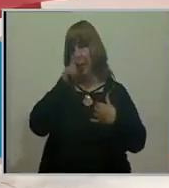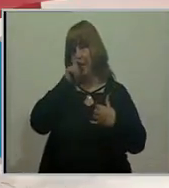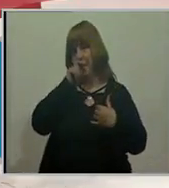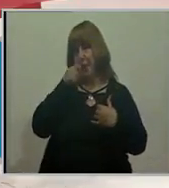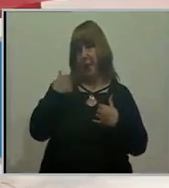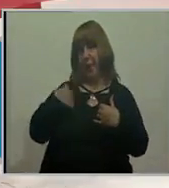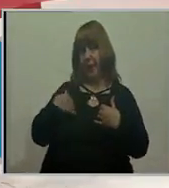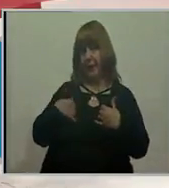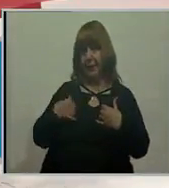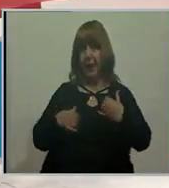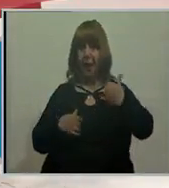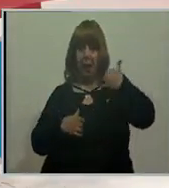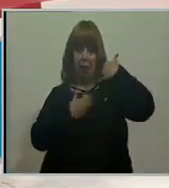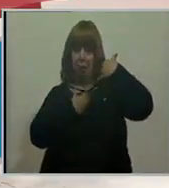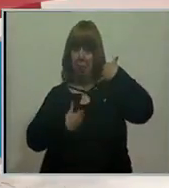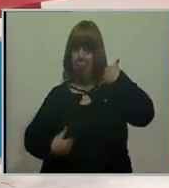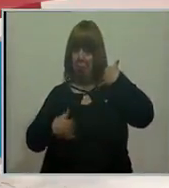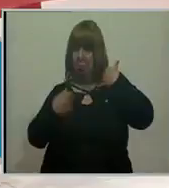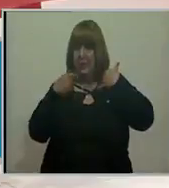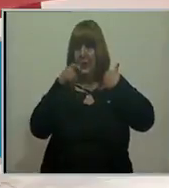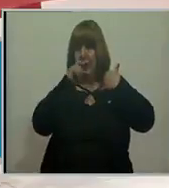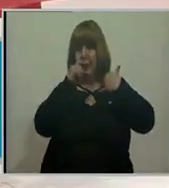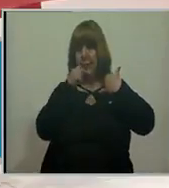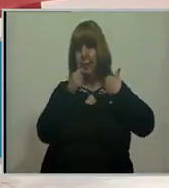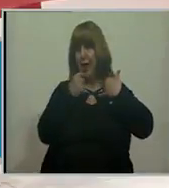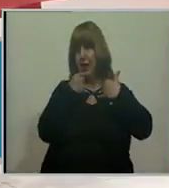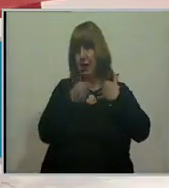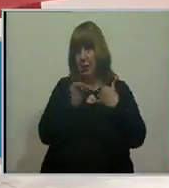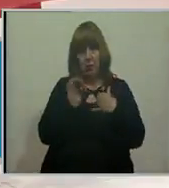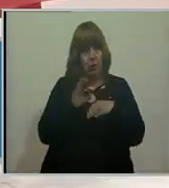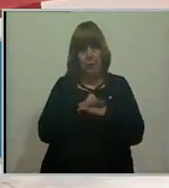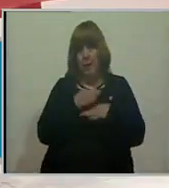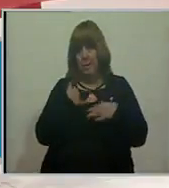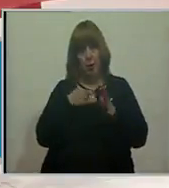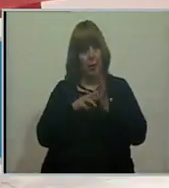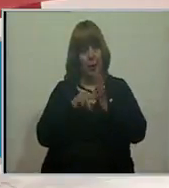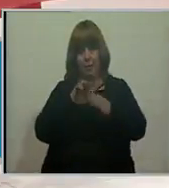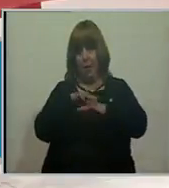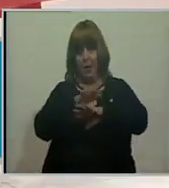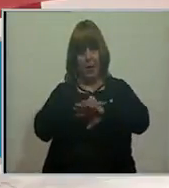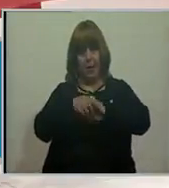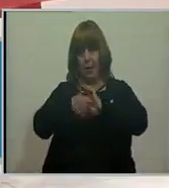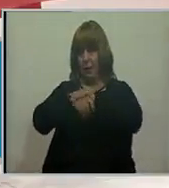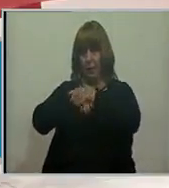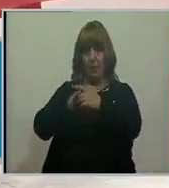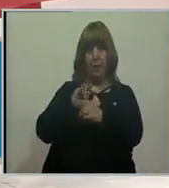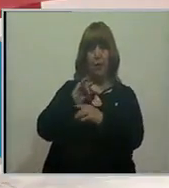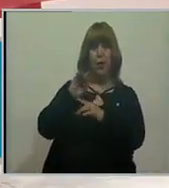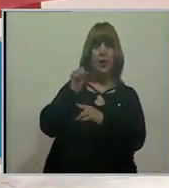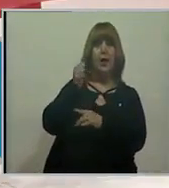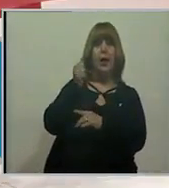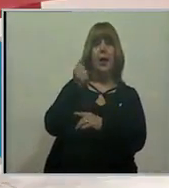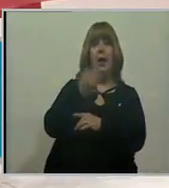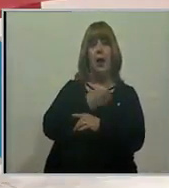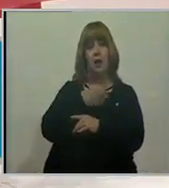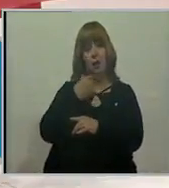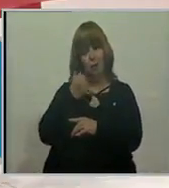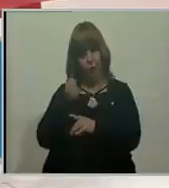menos innecesario. ¿Cuál es el tema? Que quieren jugar con alguien y ahí empiezan a surgir algunos nombres que son